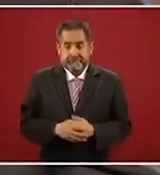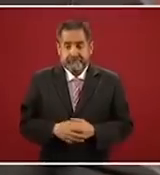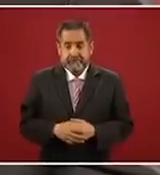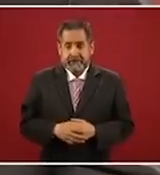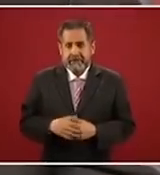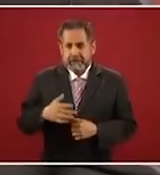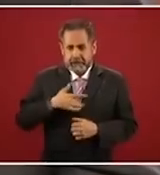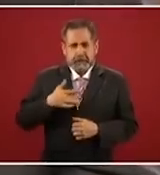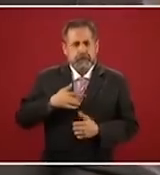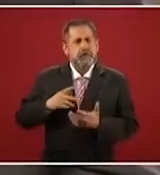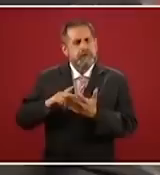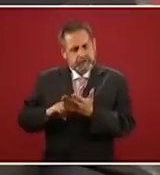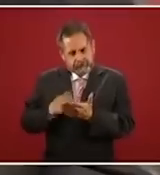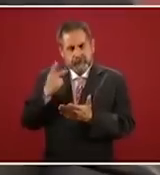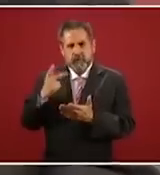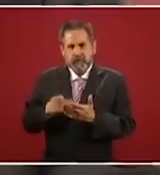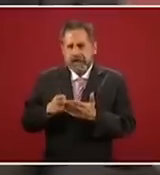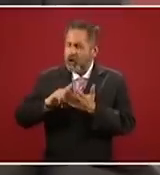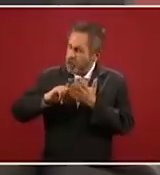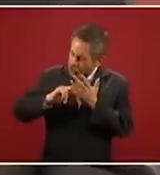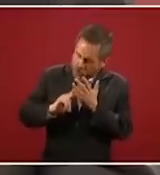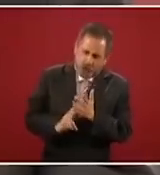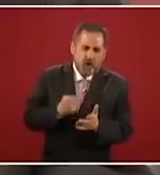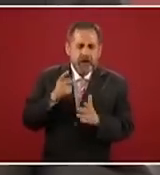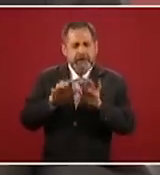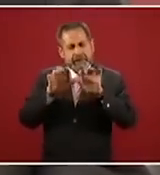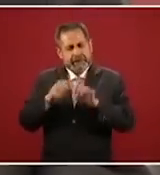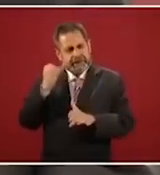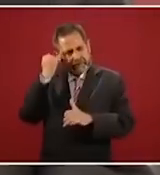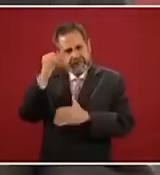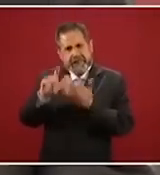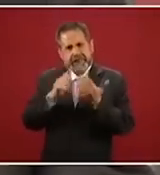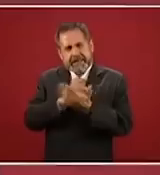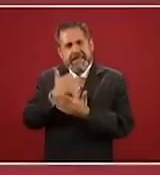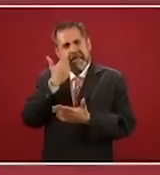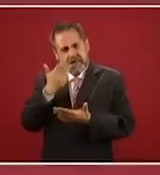estoy enviando de nuevo la iniciativa